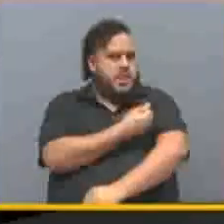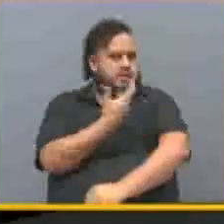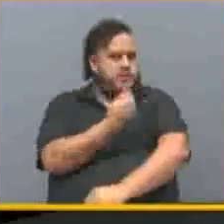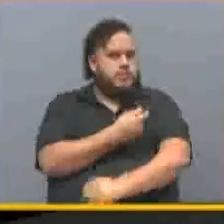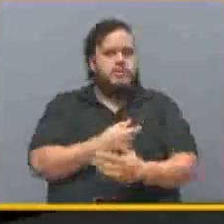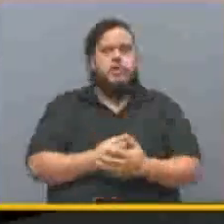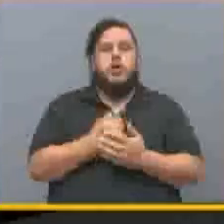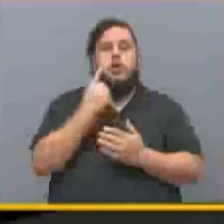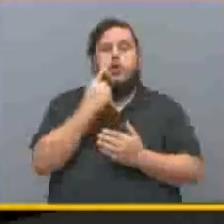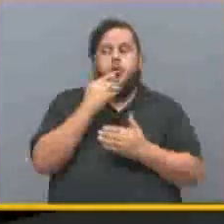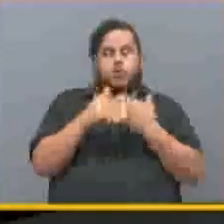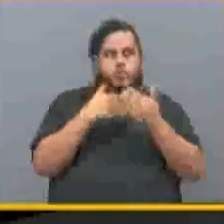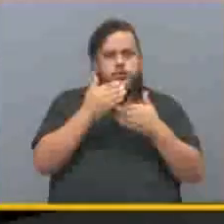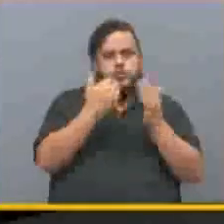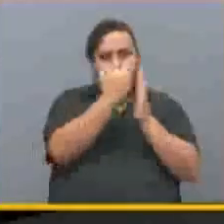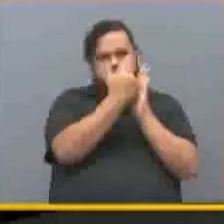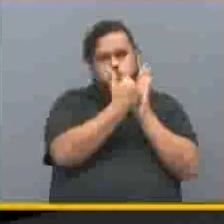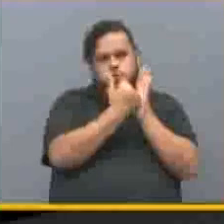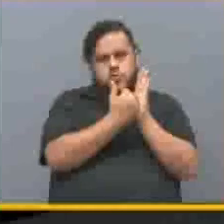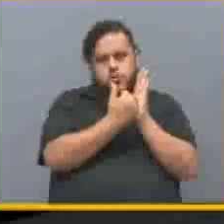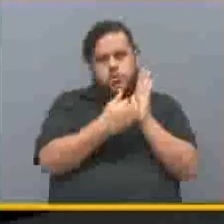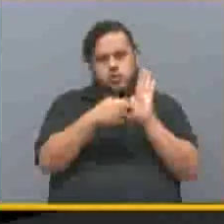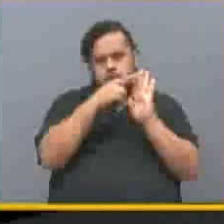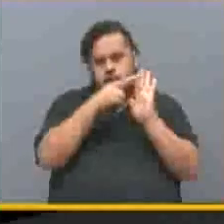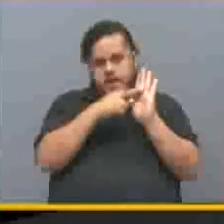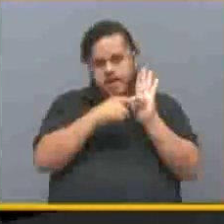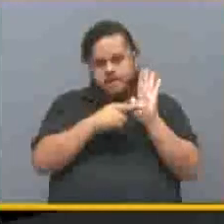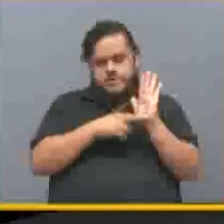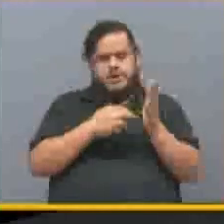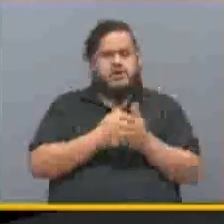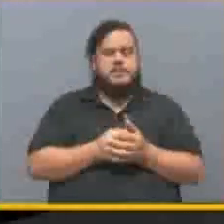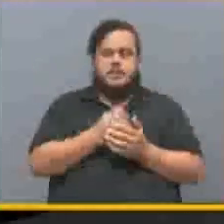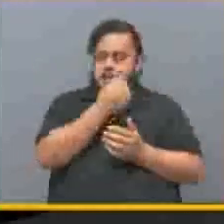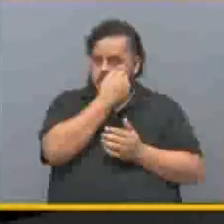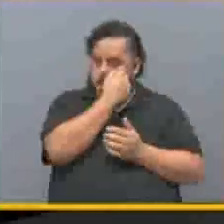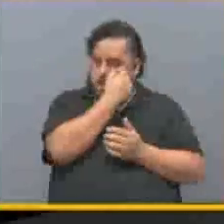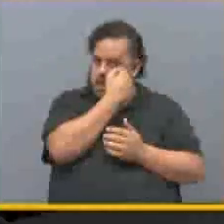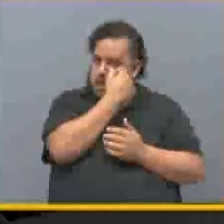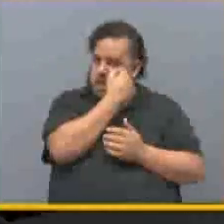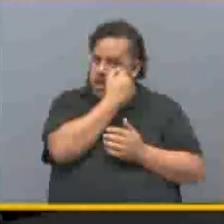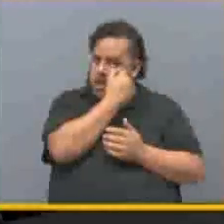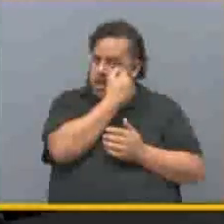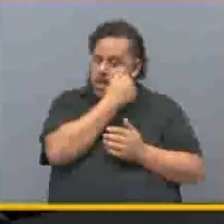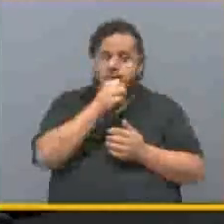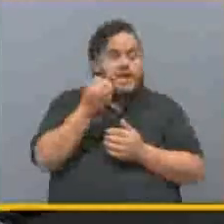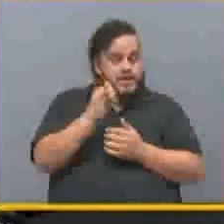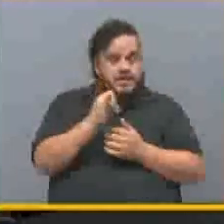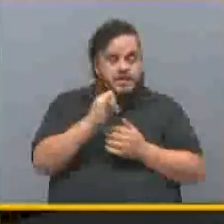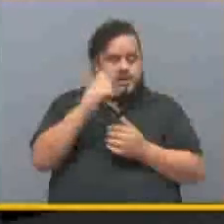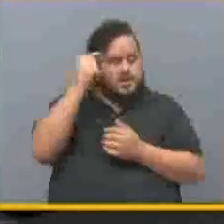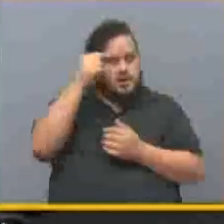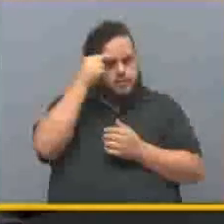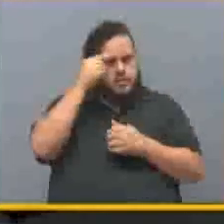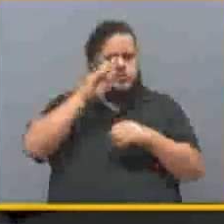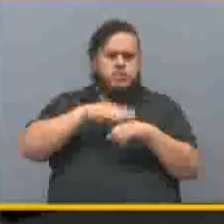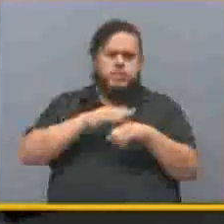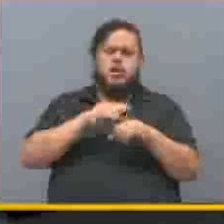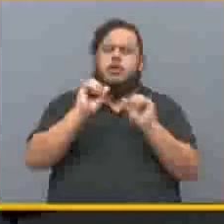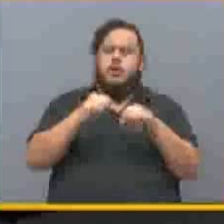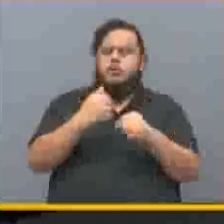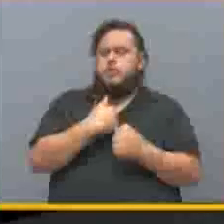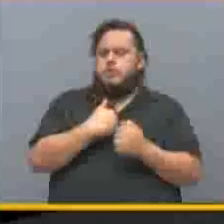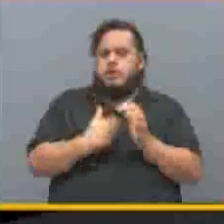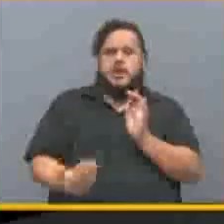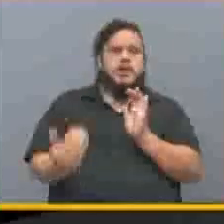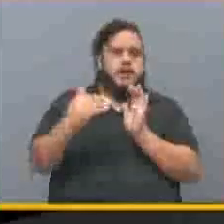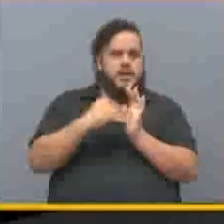totalmente reformado para que eventualmente, si el gobierno lo permite, podamos tener